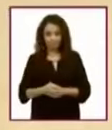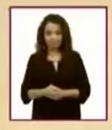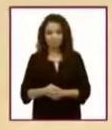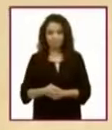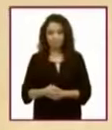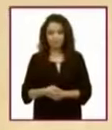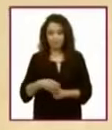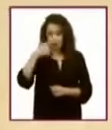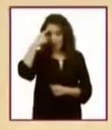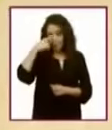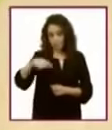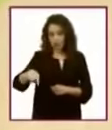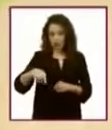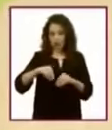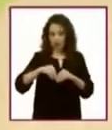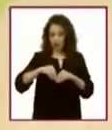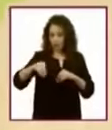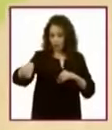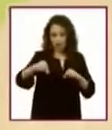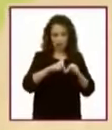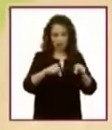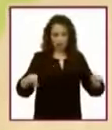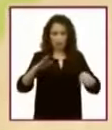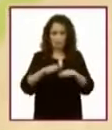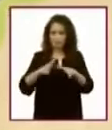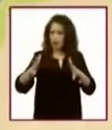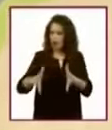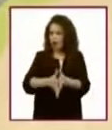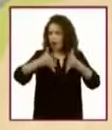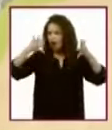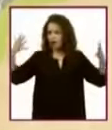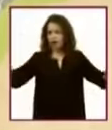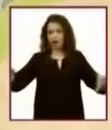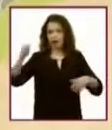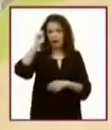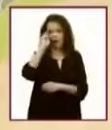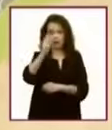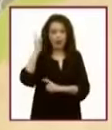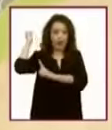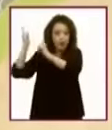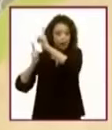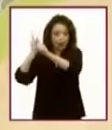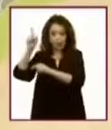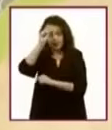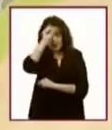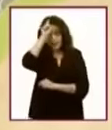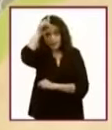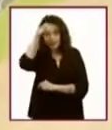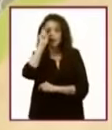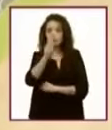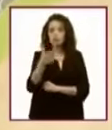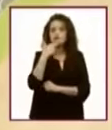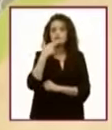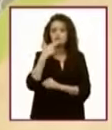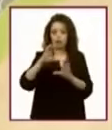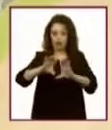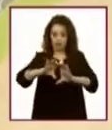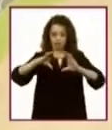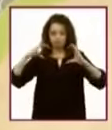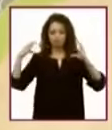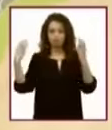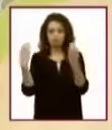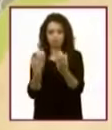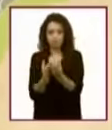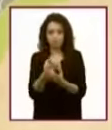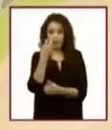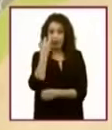medir longitudes mucho más grandes en la antigua Grecia y en Egipto, utilizaban los estadios, cuya medida